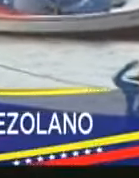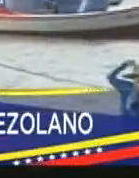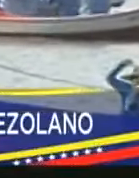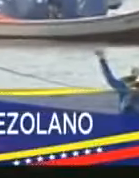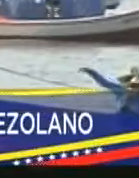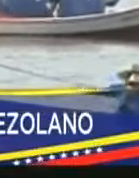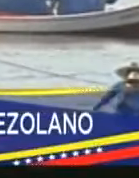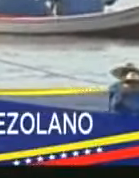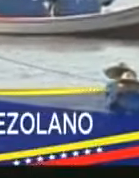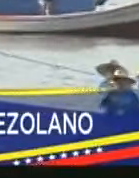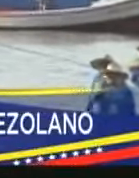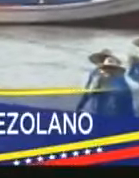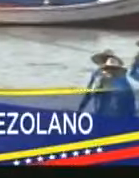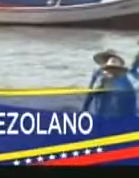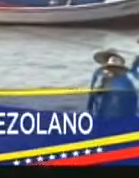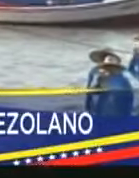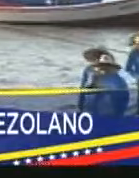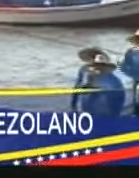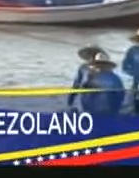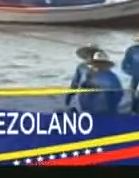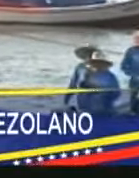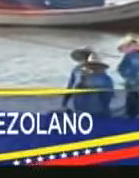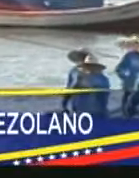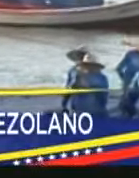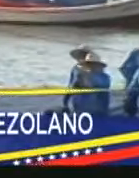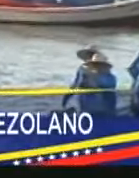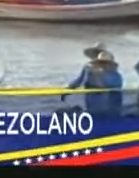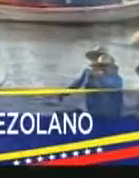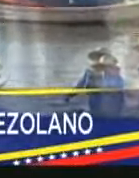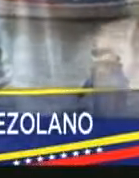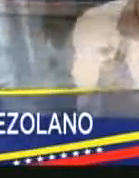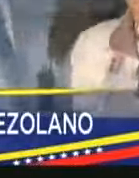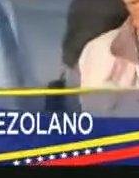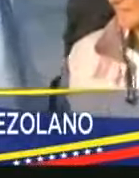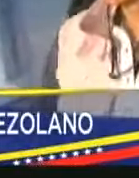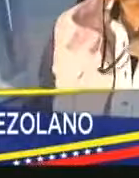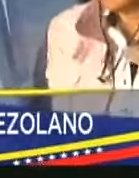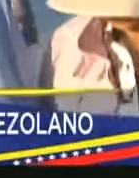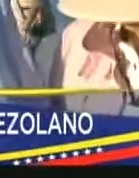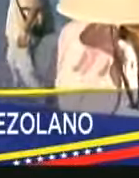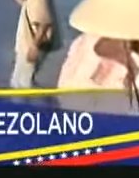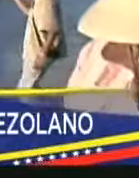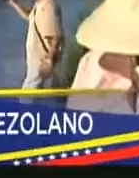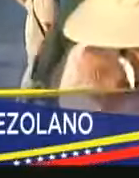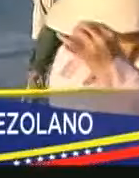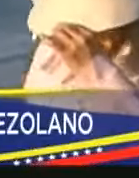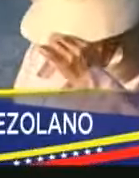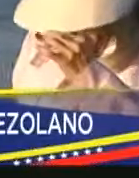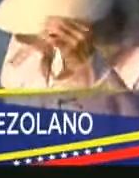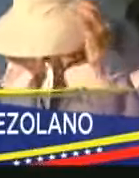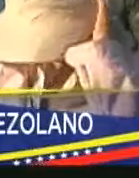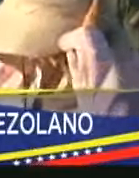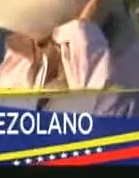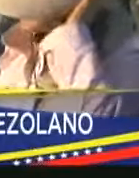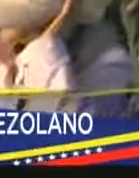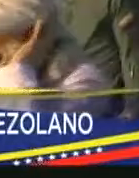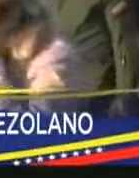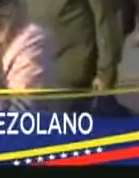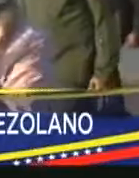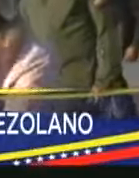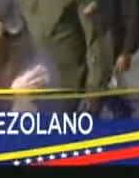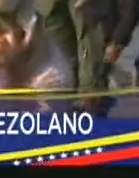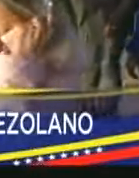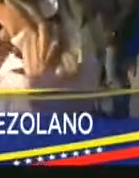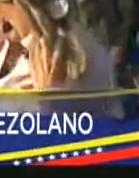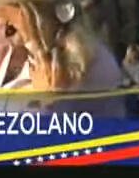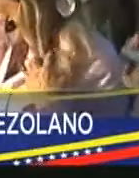esa representación, esos hijos e hijas de nuestros pueblos originarios, los 40 pueblos presentes en todo el territorio nacional,